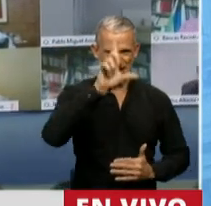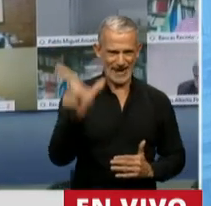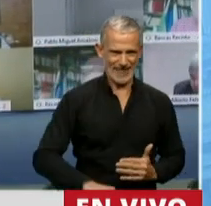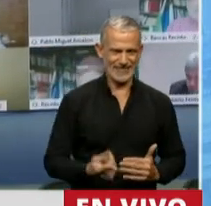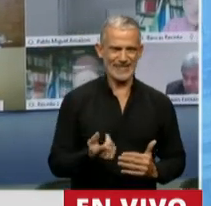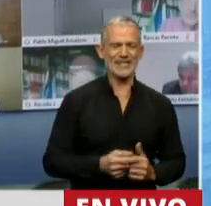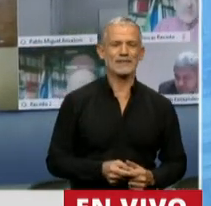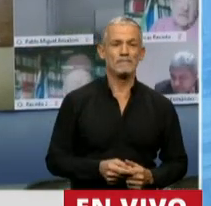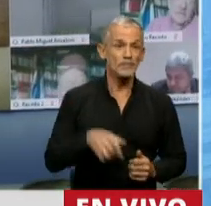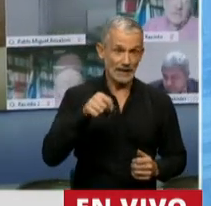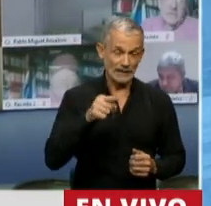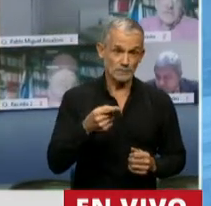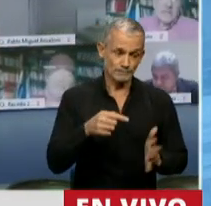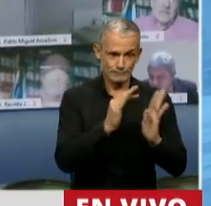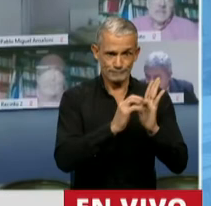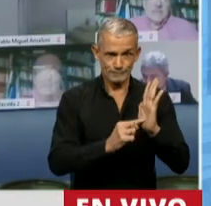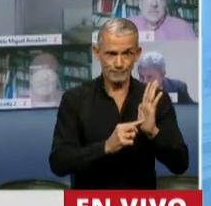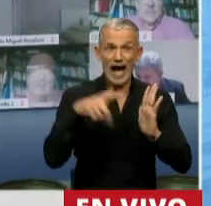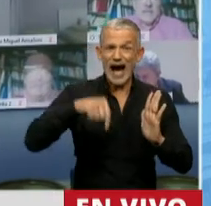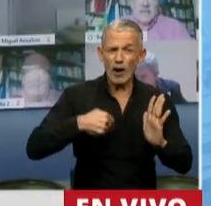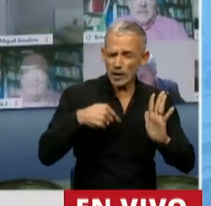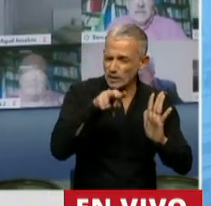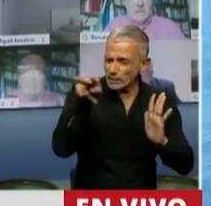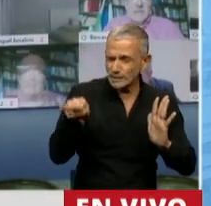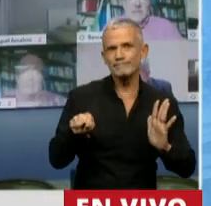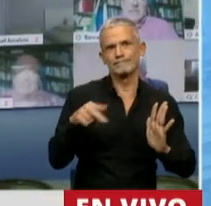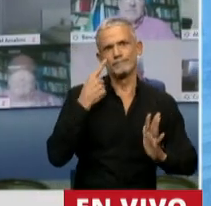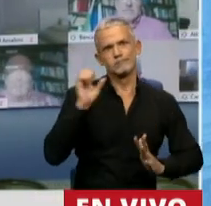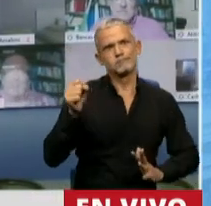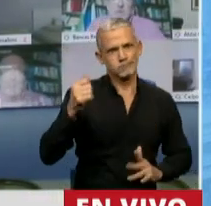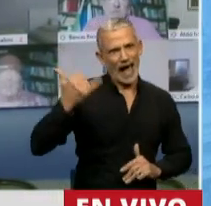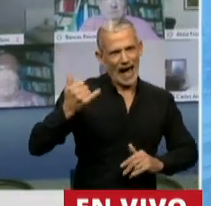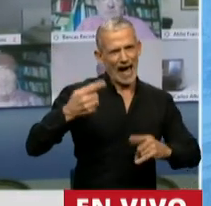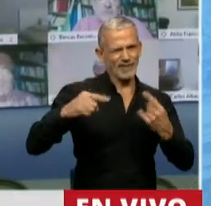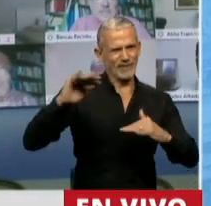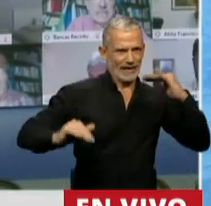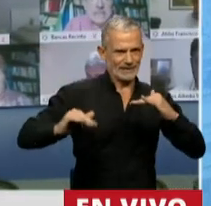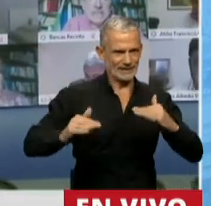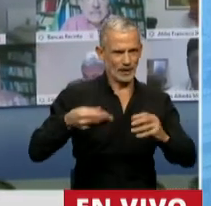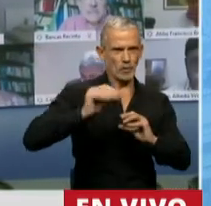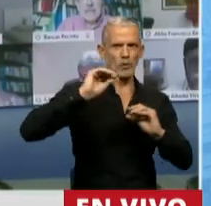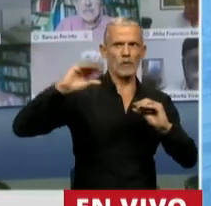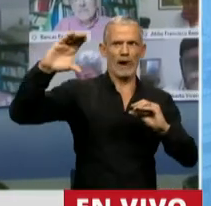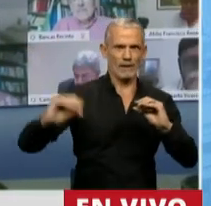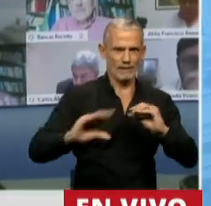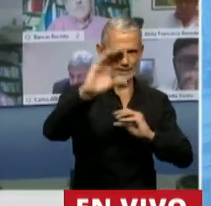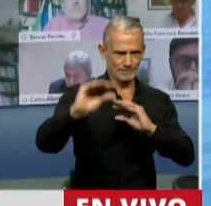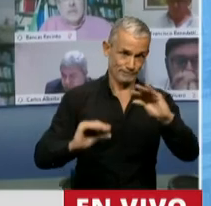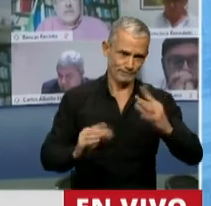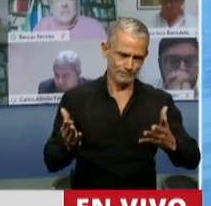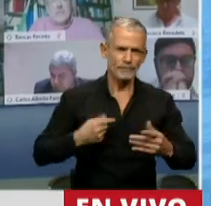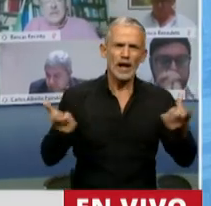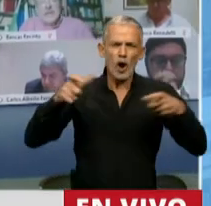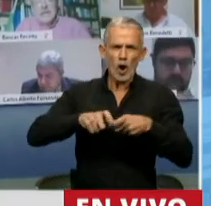federal, justamente, y esta es una práctica que lamentablemente conocemos en varias instancias. Digo esto porque el